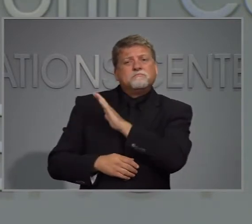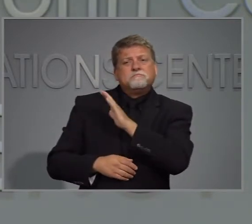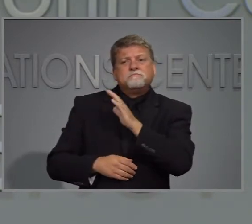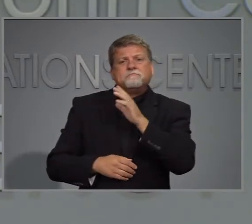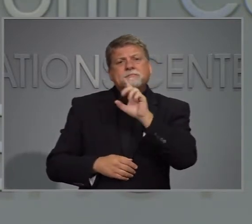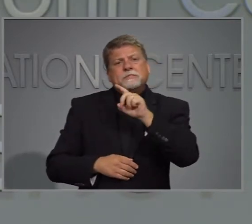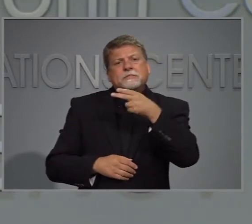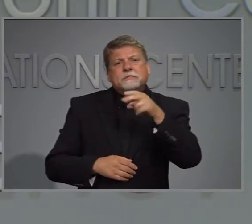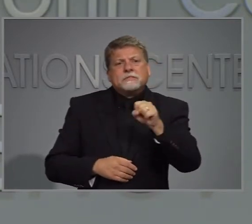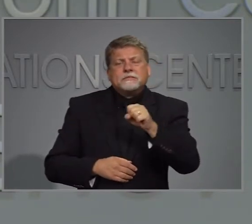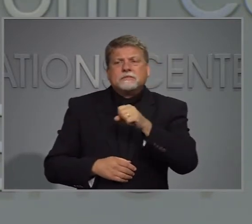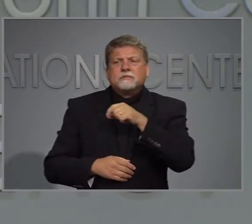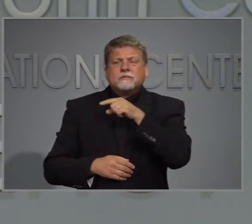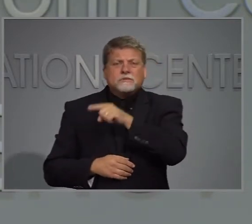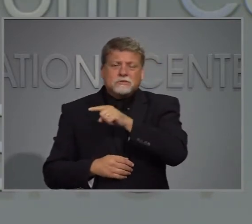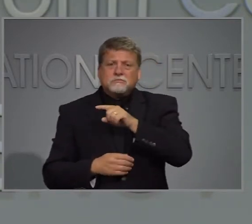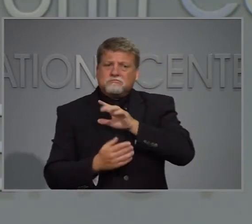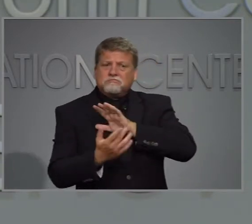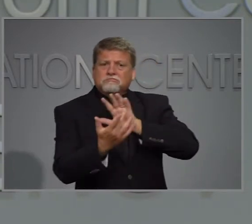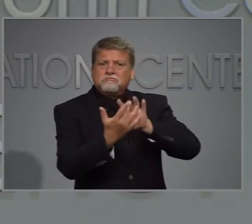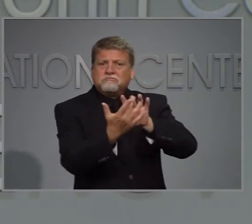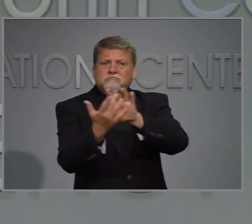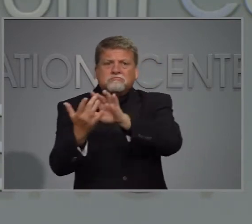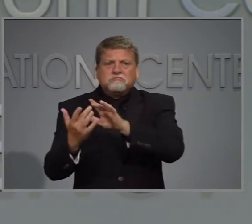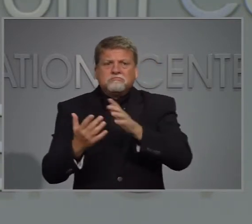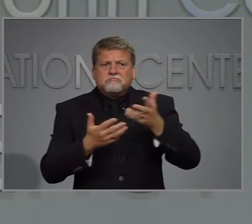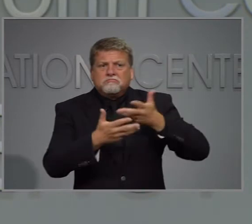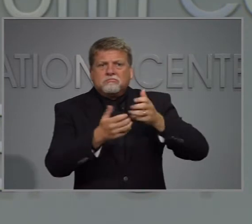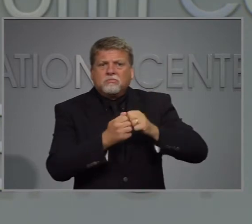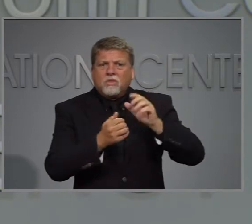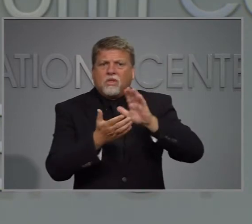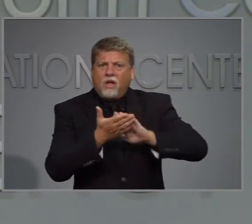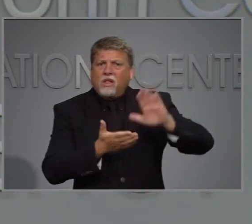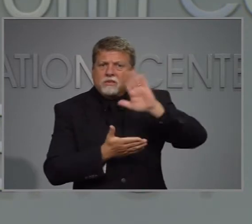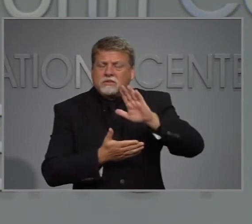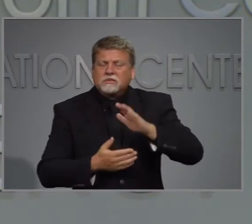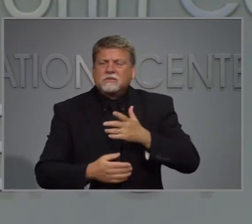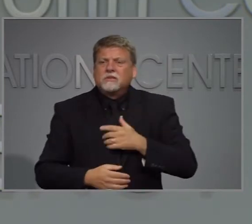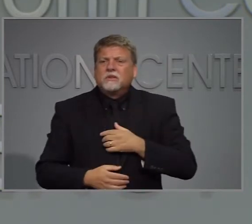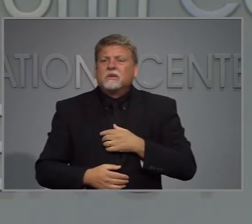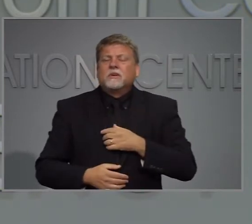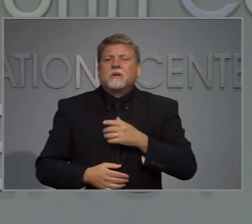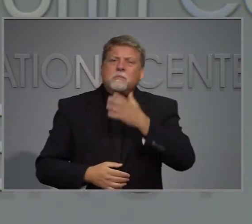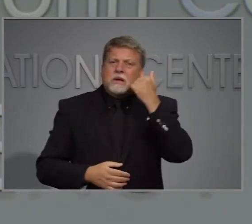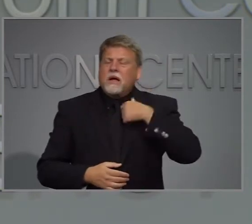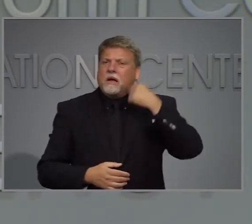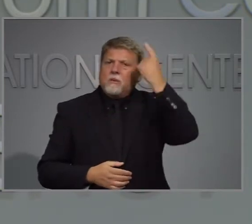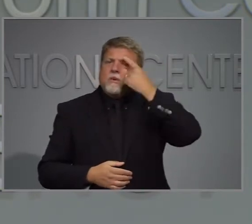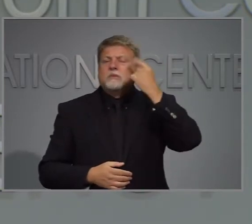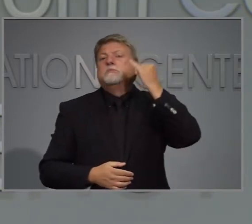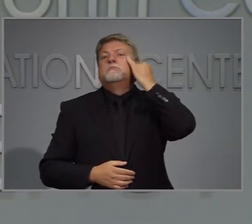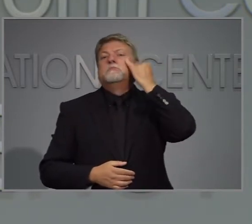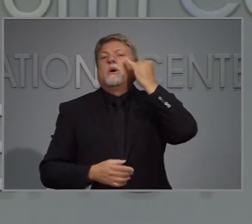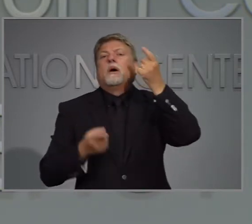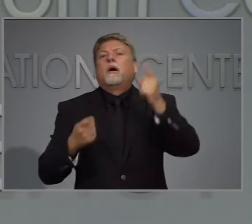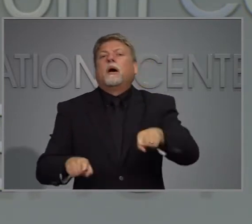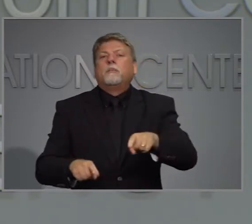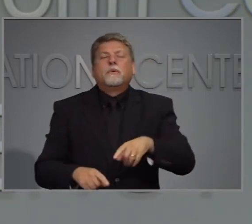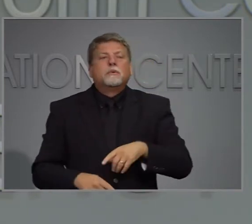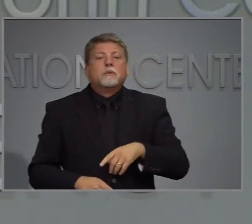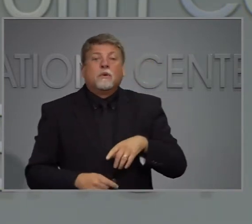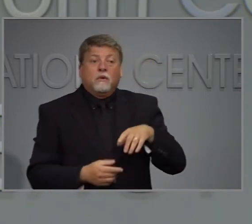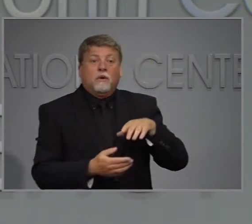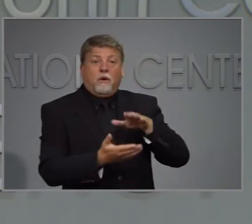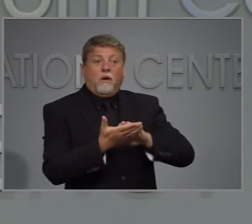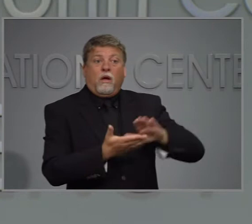y especialmente cómo van a evitar al reabrir los campuses. Es